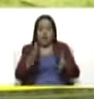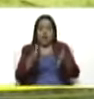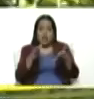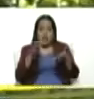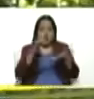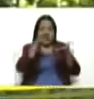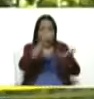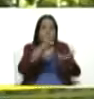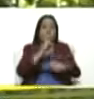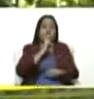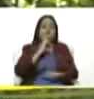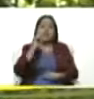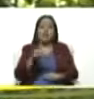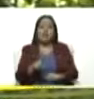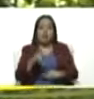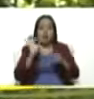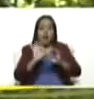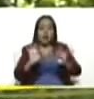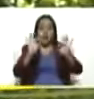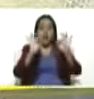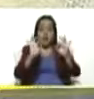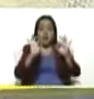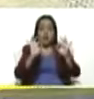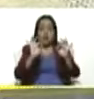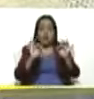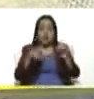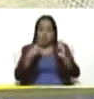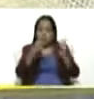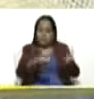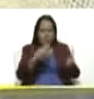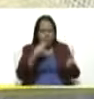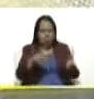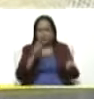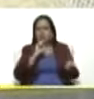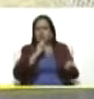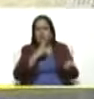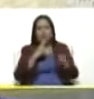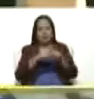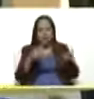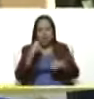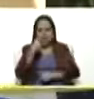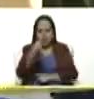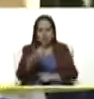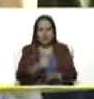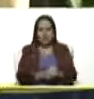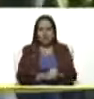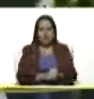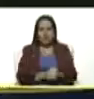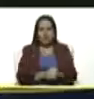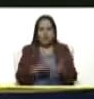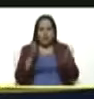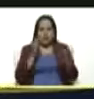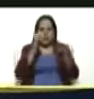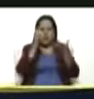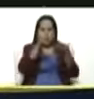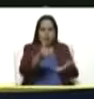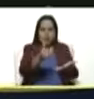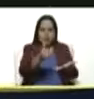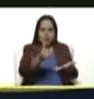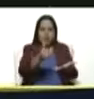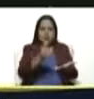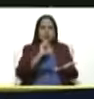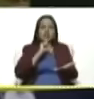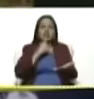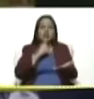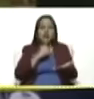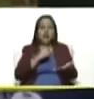también había un premio especial ahí que usted nos dijo que no lo dijera, pero yo lo voy a decir, pues, premio ahí, clandestino,